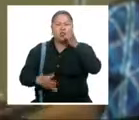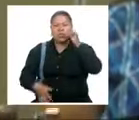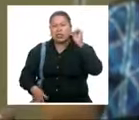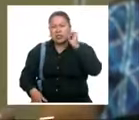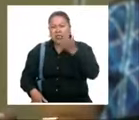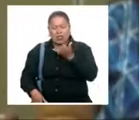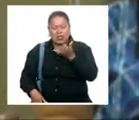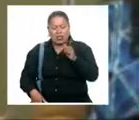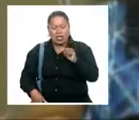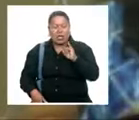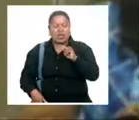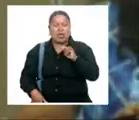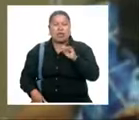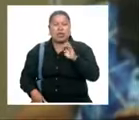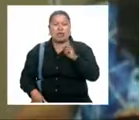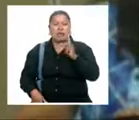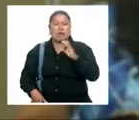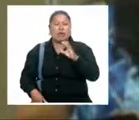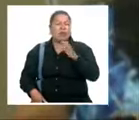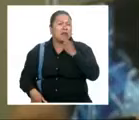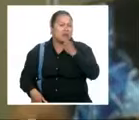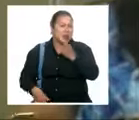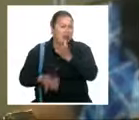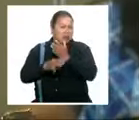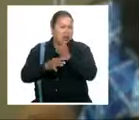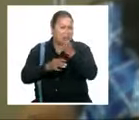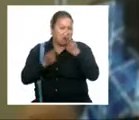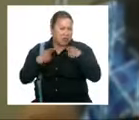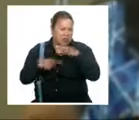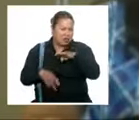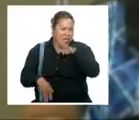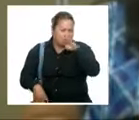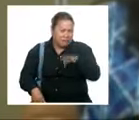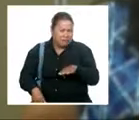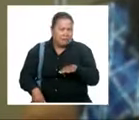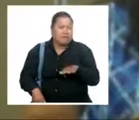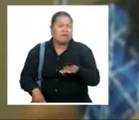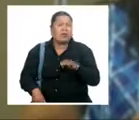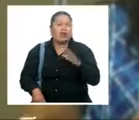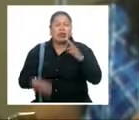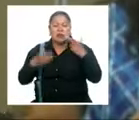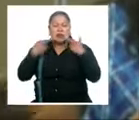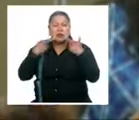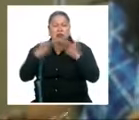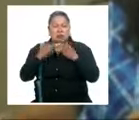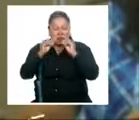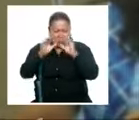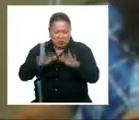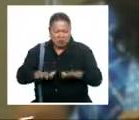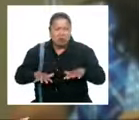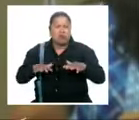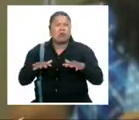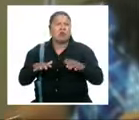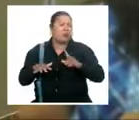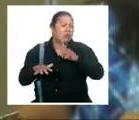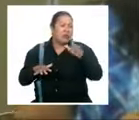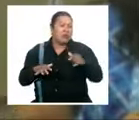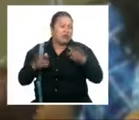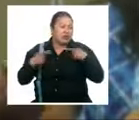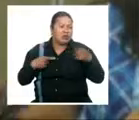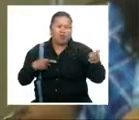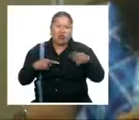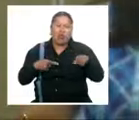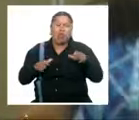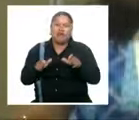en Yaitepec. Se hablaba de una persona muerta durante una asamblea, posteriormente los pobladores